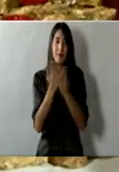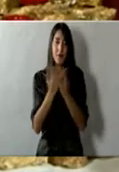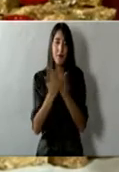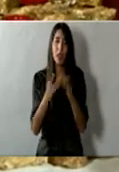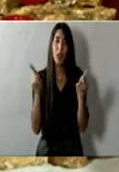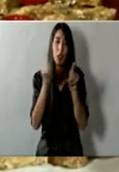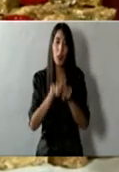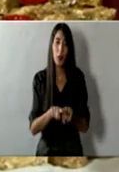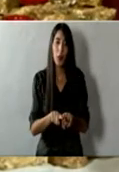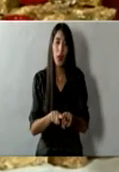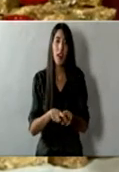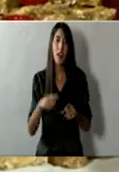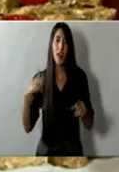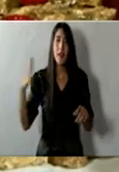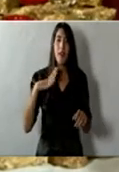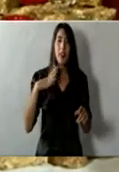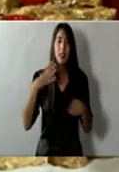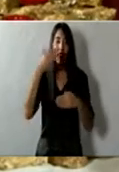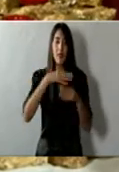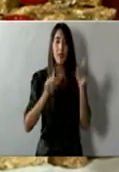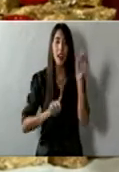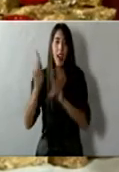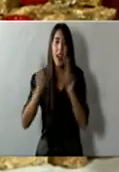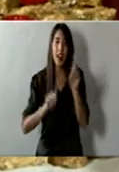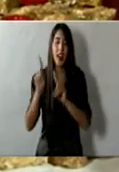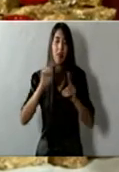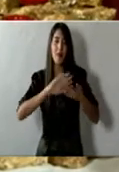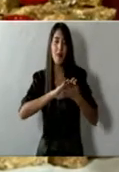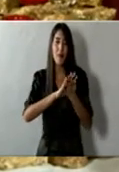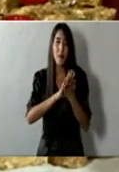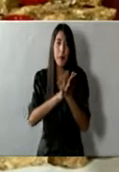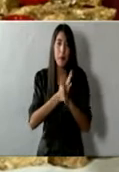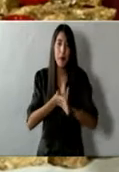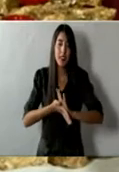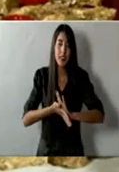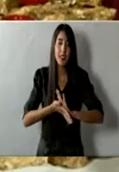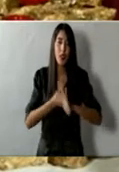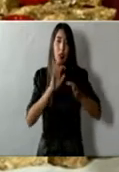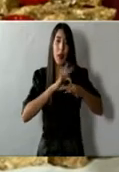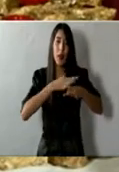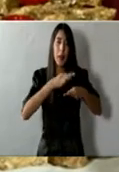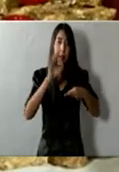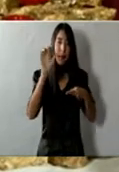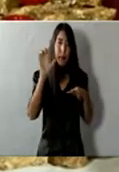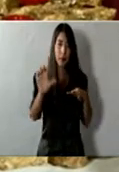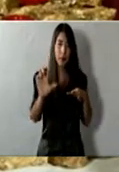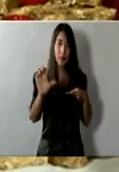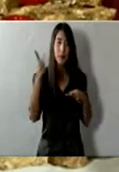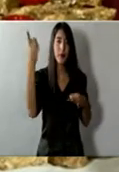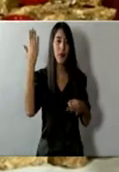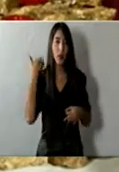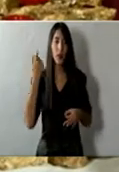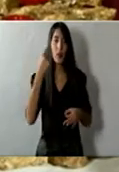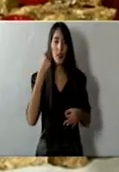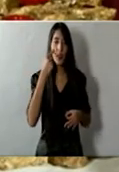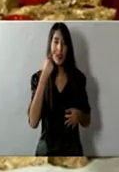tenía satisfacción propia, me faltaba algo. Había un vacío en mi vientre espiritual. Es que cuando yo conocí la